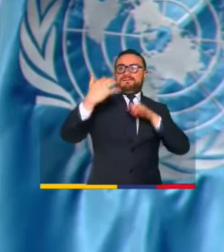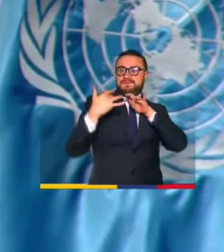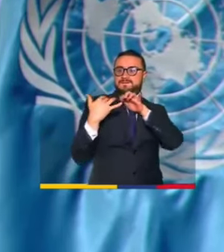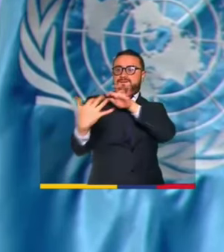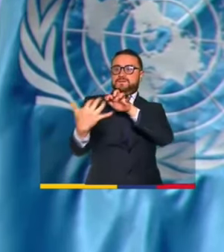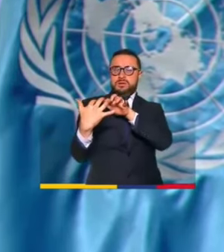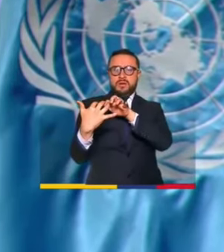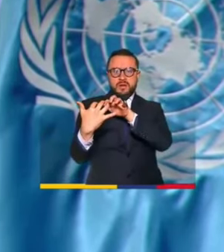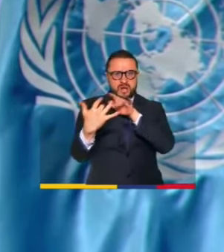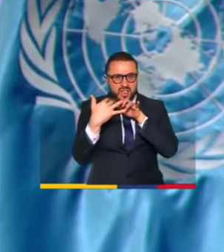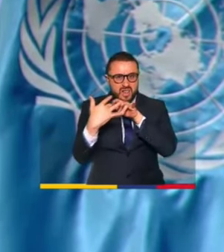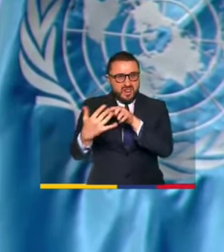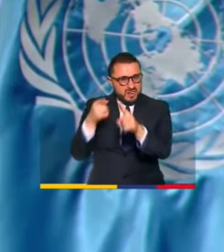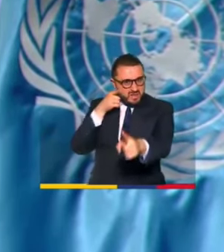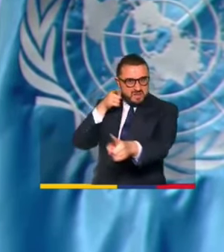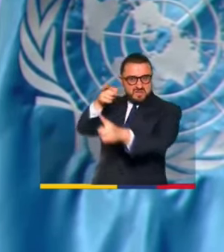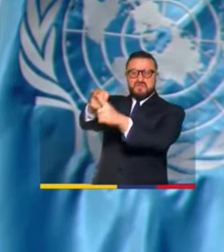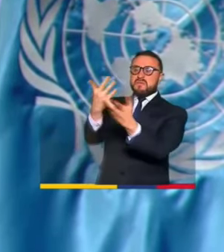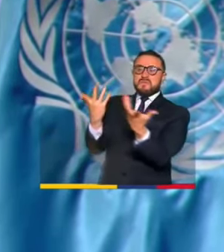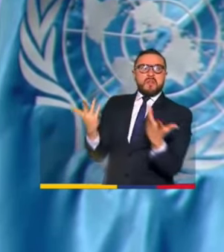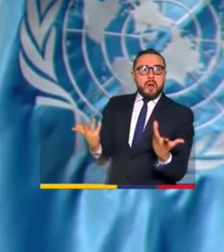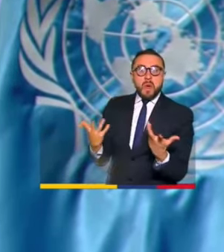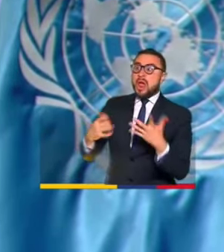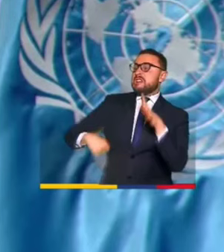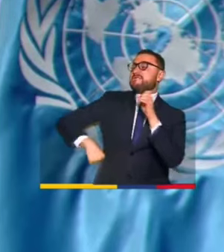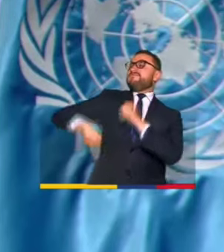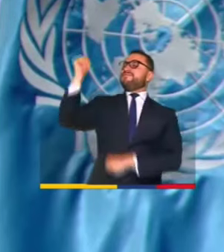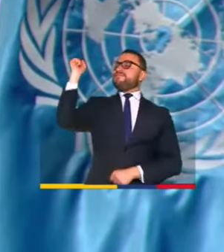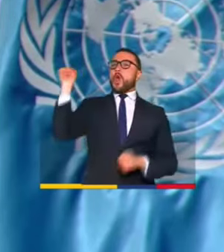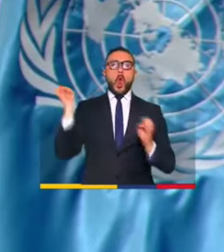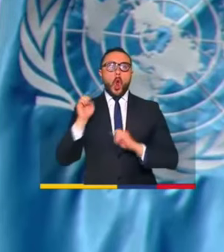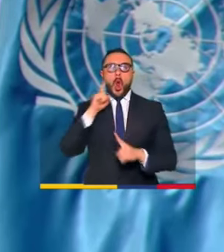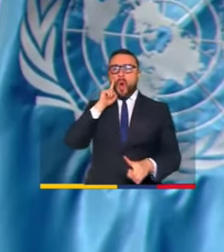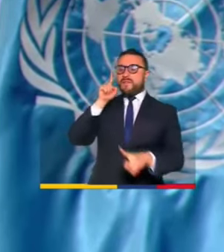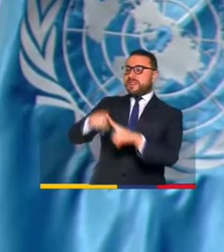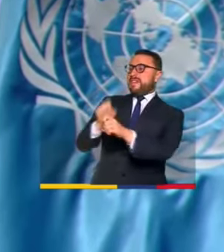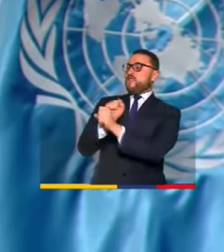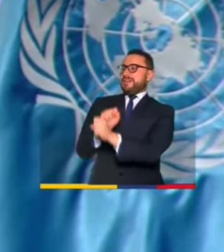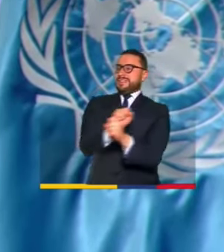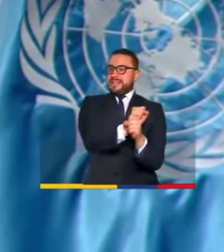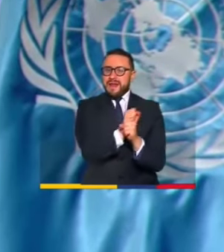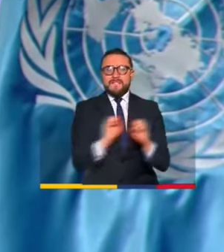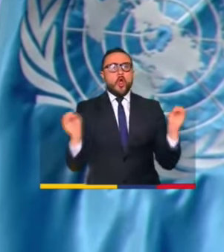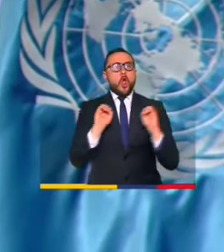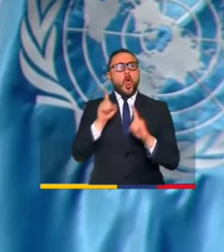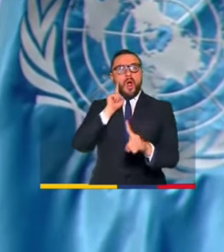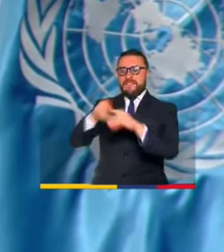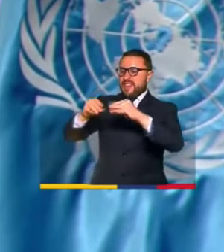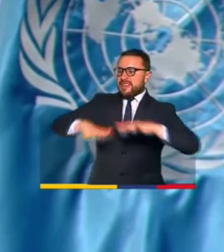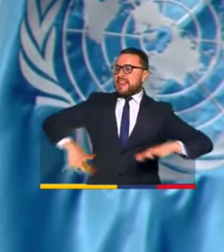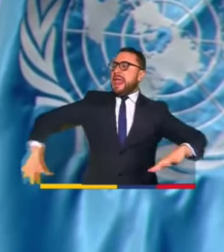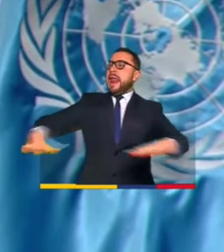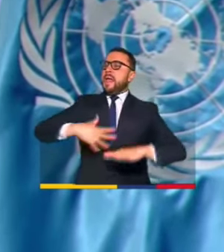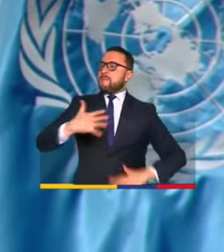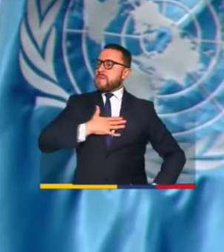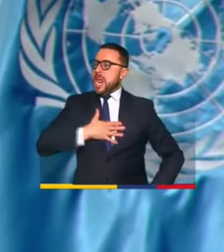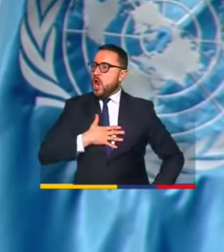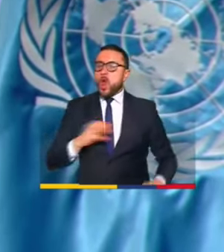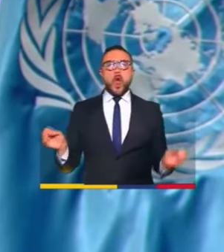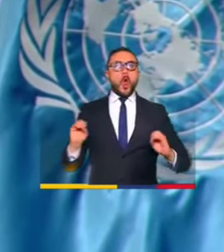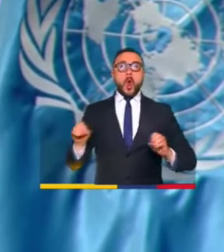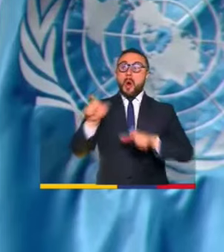por botines, por esclavos o conquistas de tierras y de pueblos.